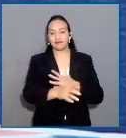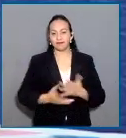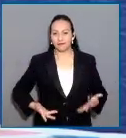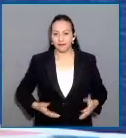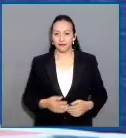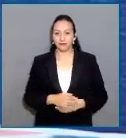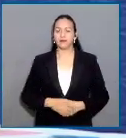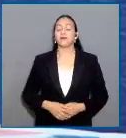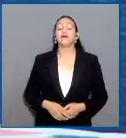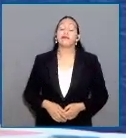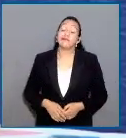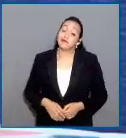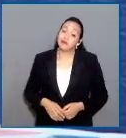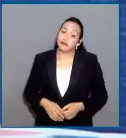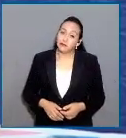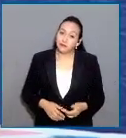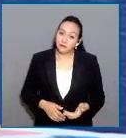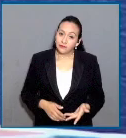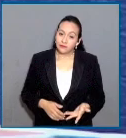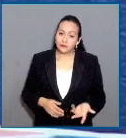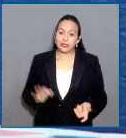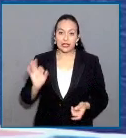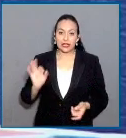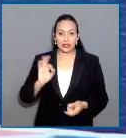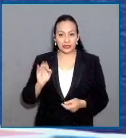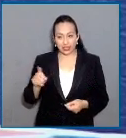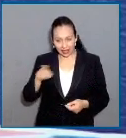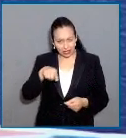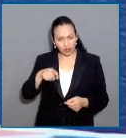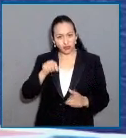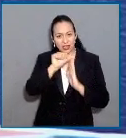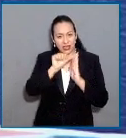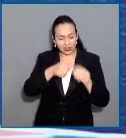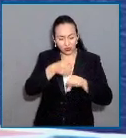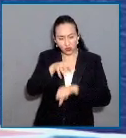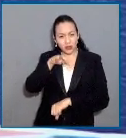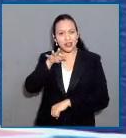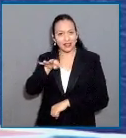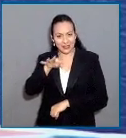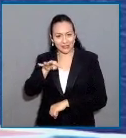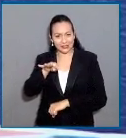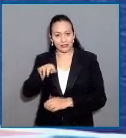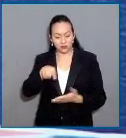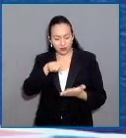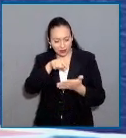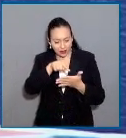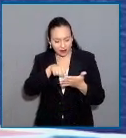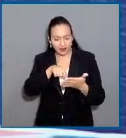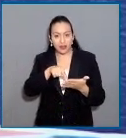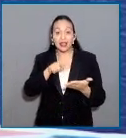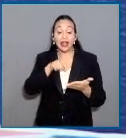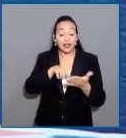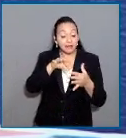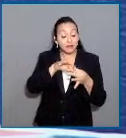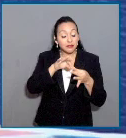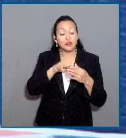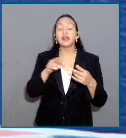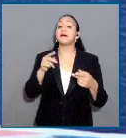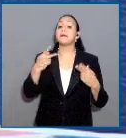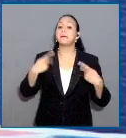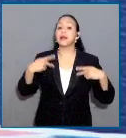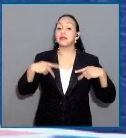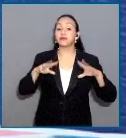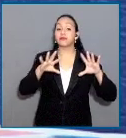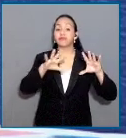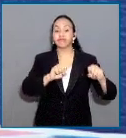reformado el artículo 19 de la prisión preventiva oficiosa